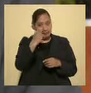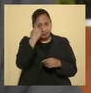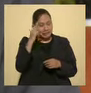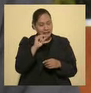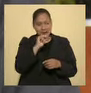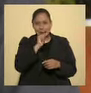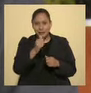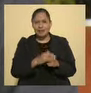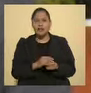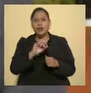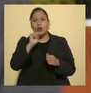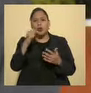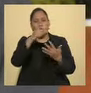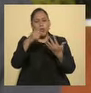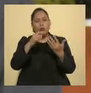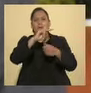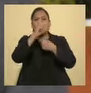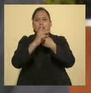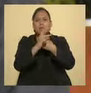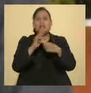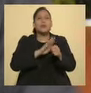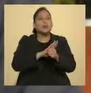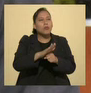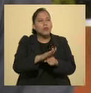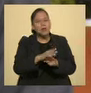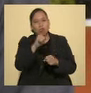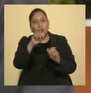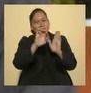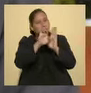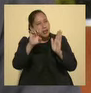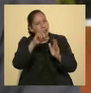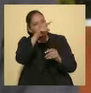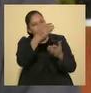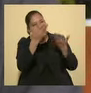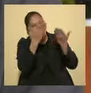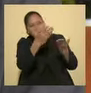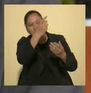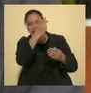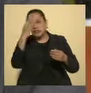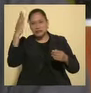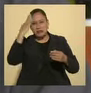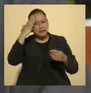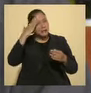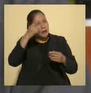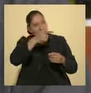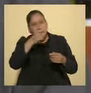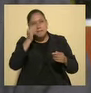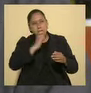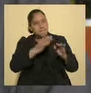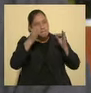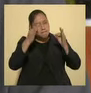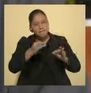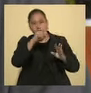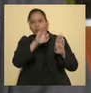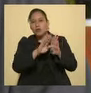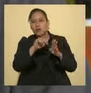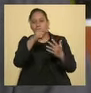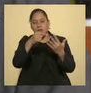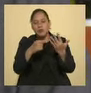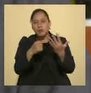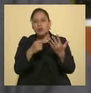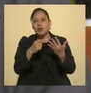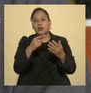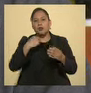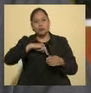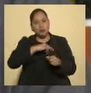sencillo. ¿Qué otros países o qué país podrías poner tú, digamos, como a la vanguardia en este sentido de lo que